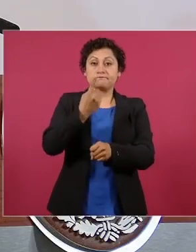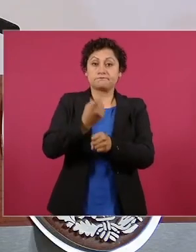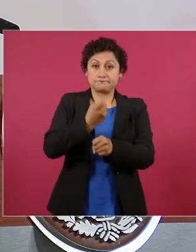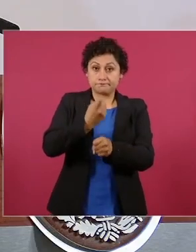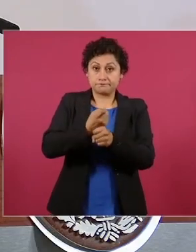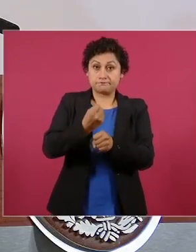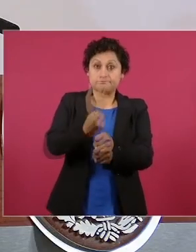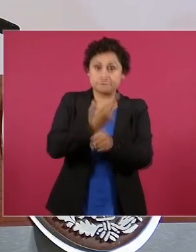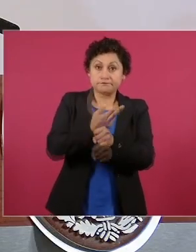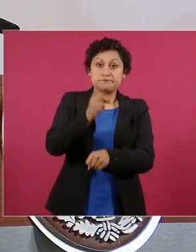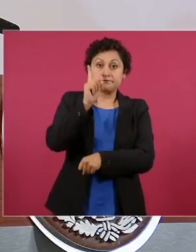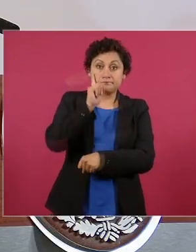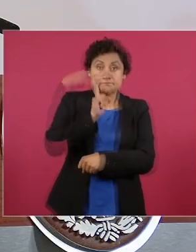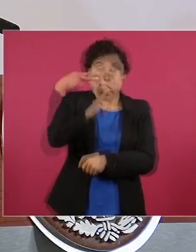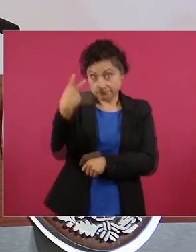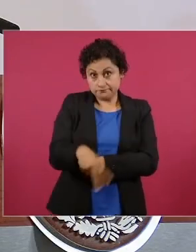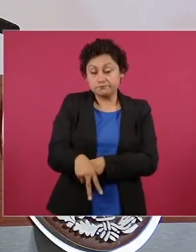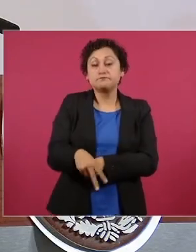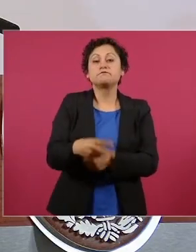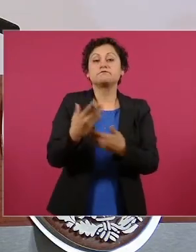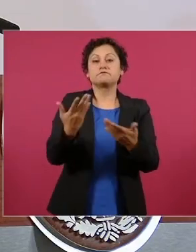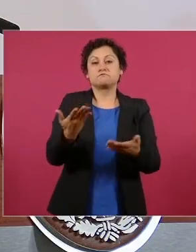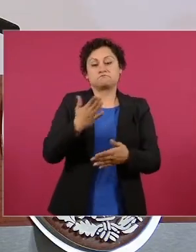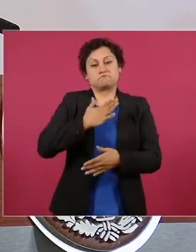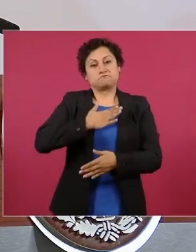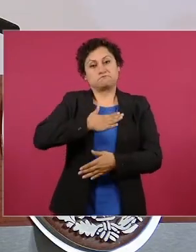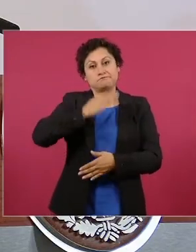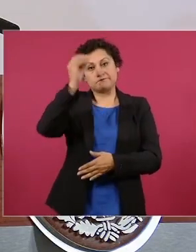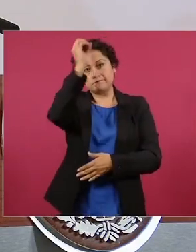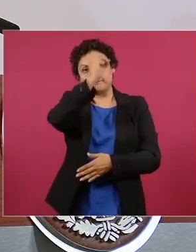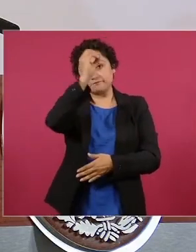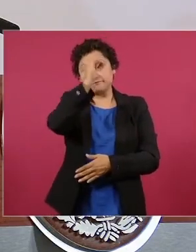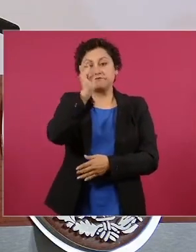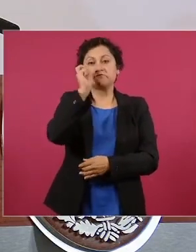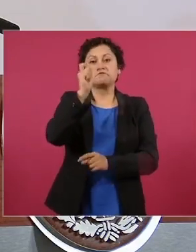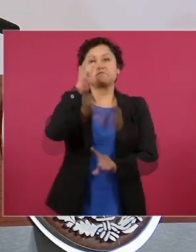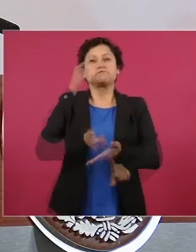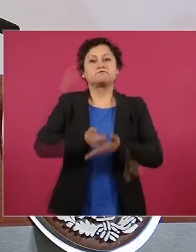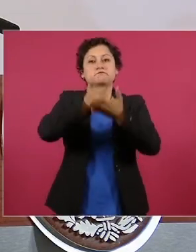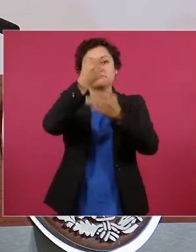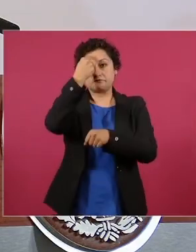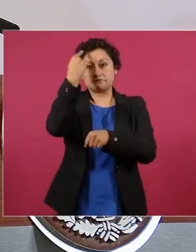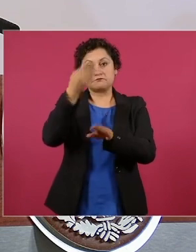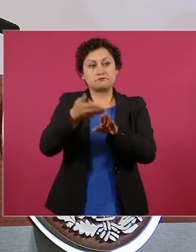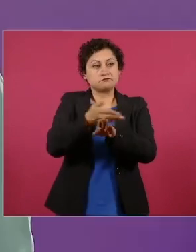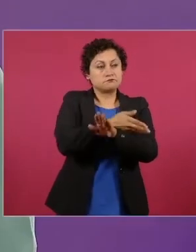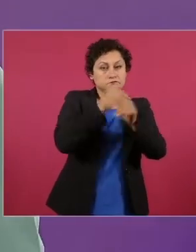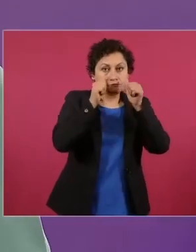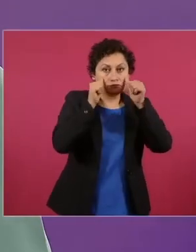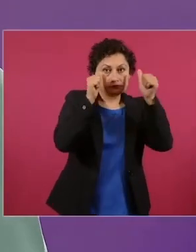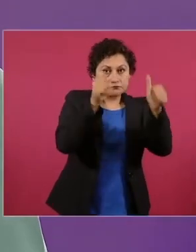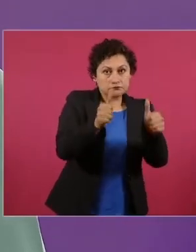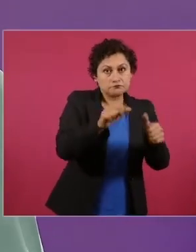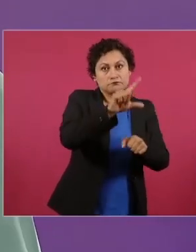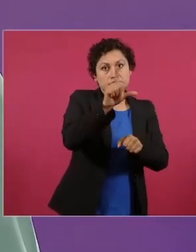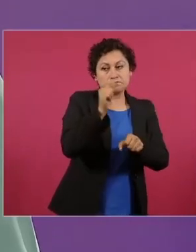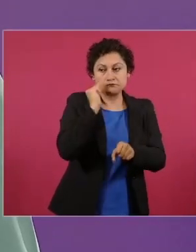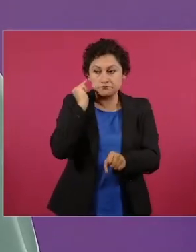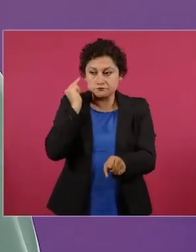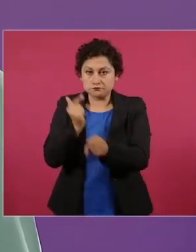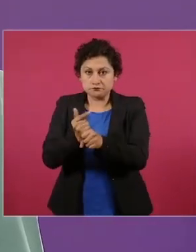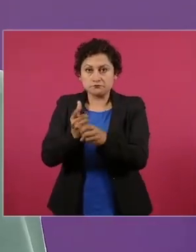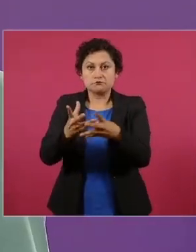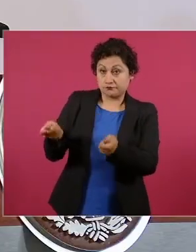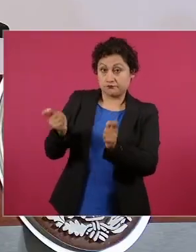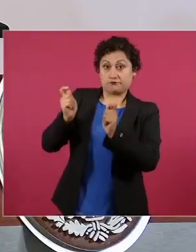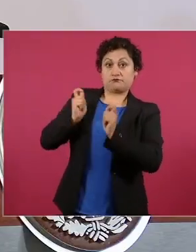Tengo la convicción de trabajar a favor de la prevención, la atención, la sanción y la erradicación de la violencia contra